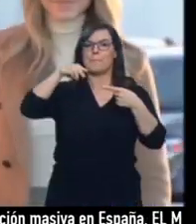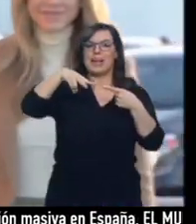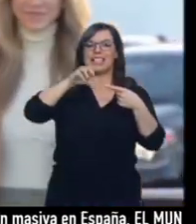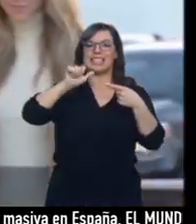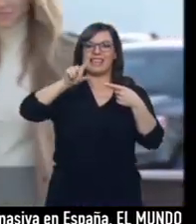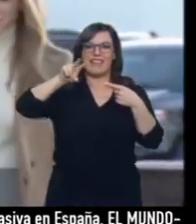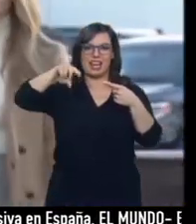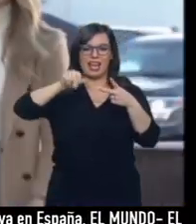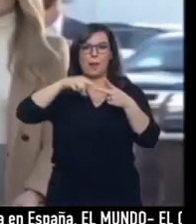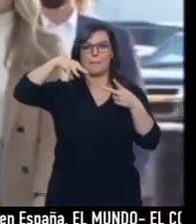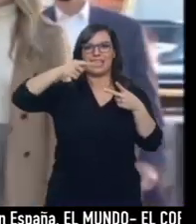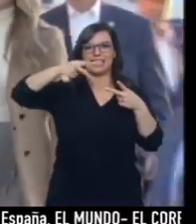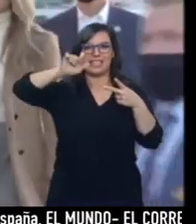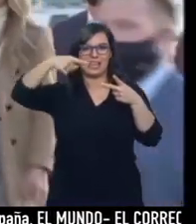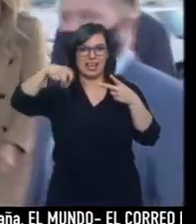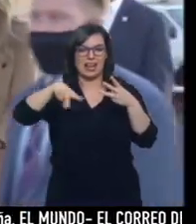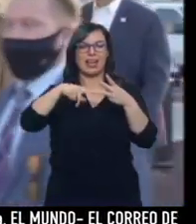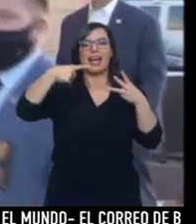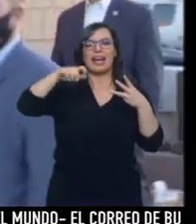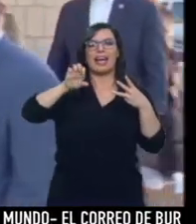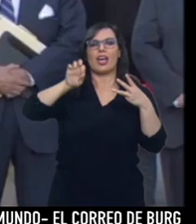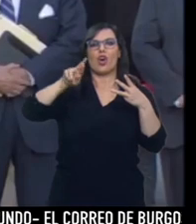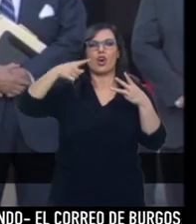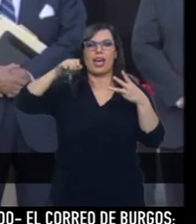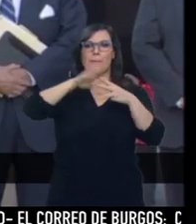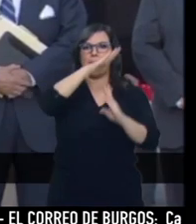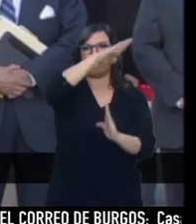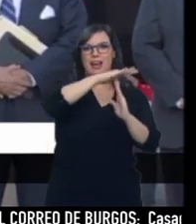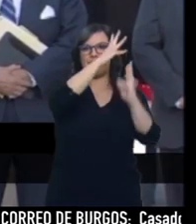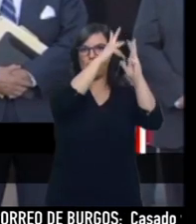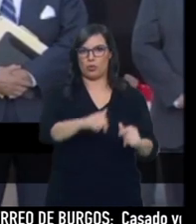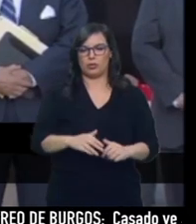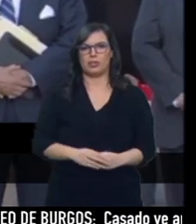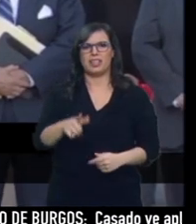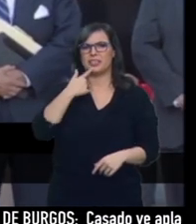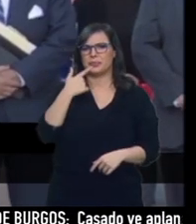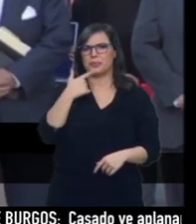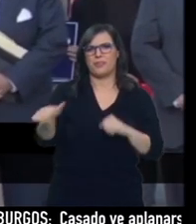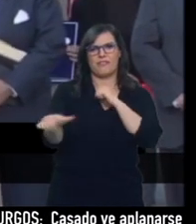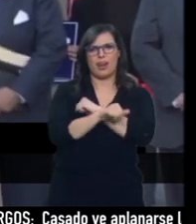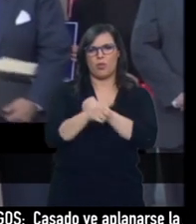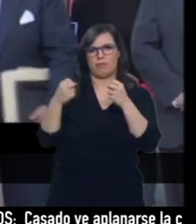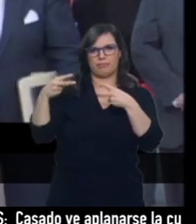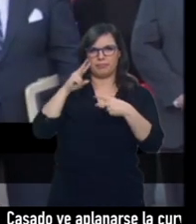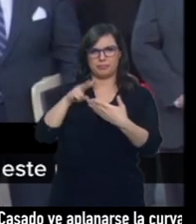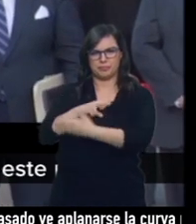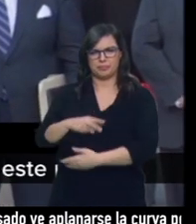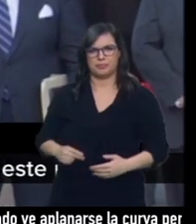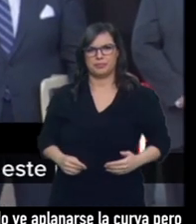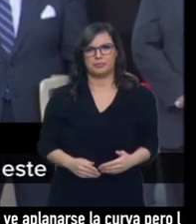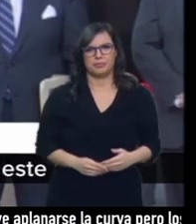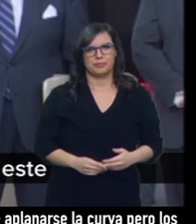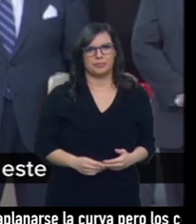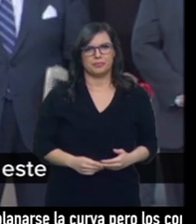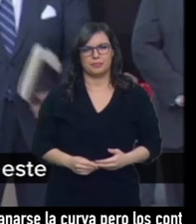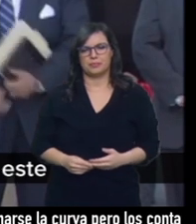y Georgia para intentar frenar el recuento de votos en esos estados. This is absolute fraud. We've seen it in Philadelphia before. They're trying to